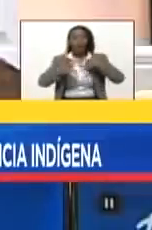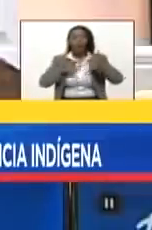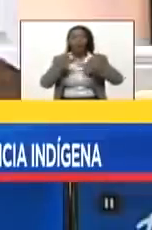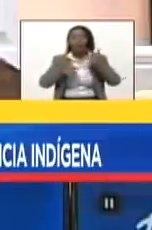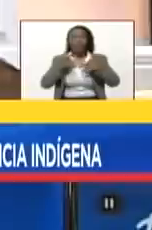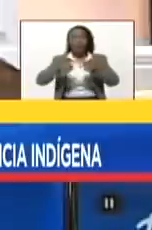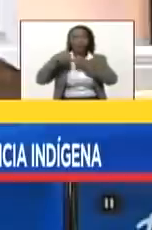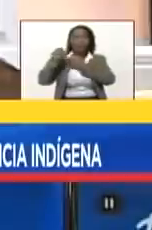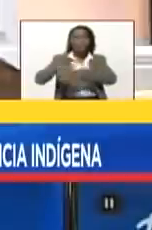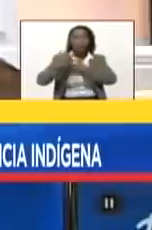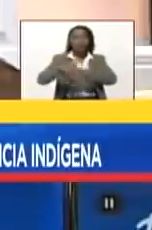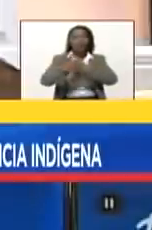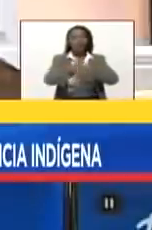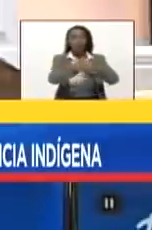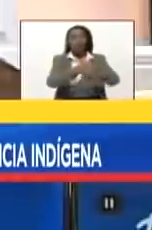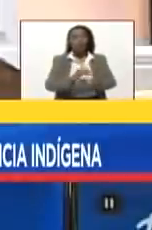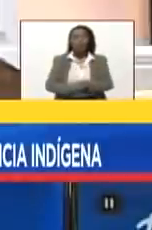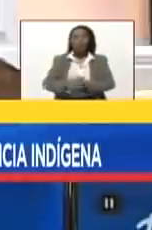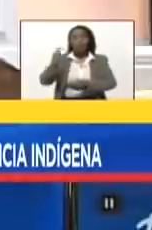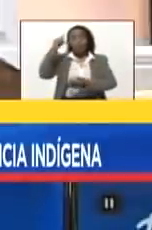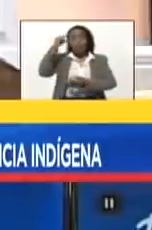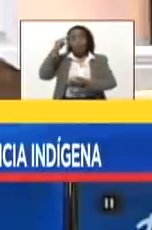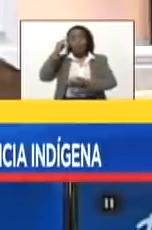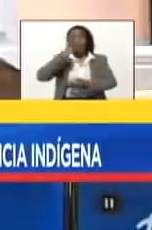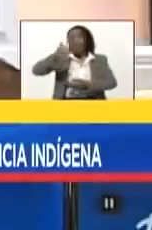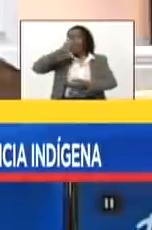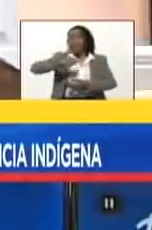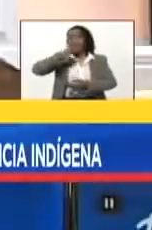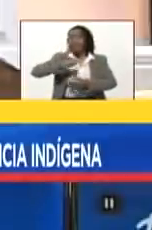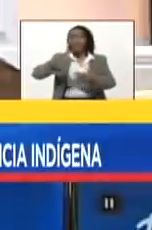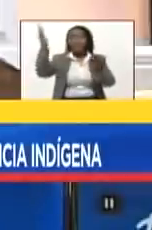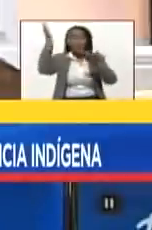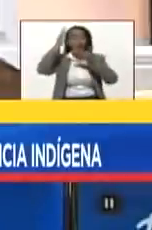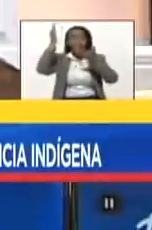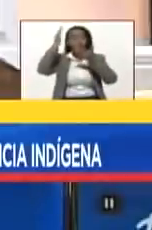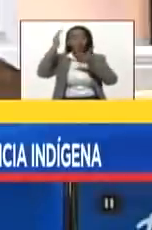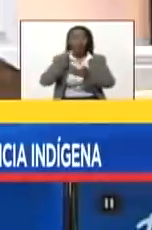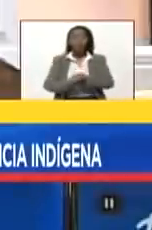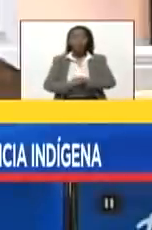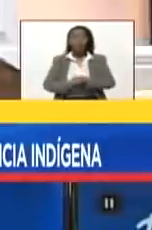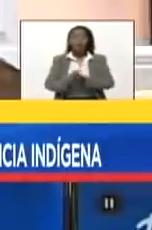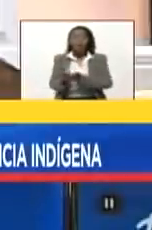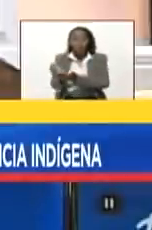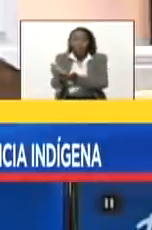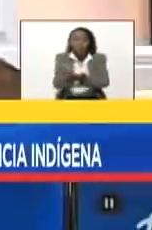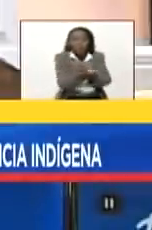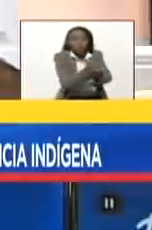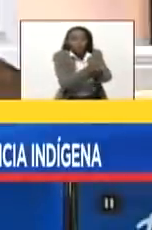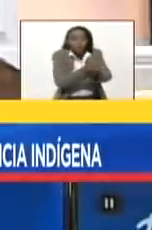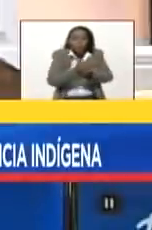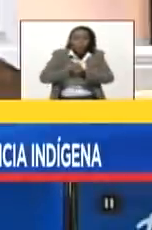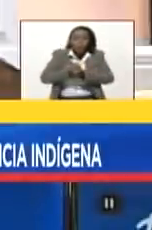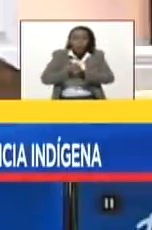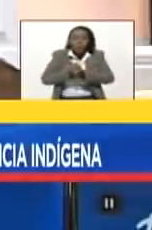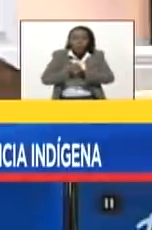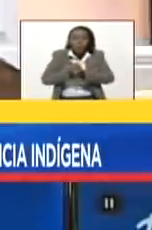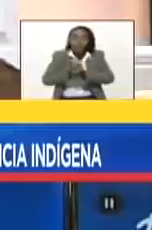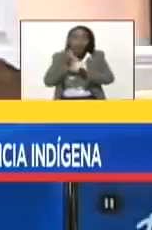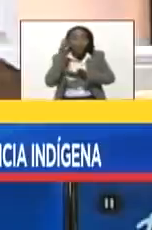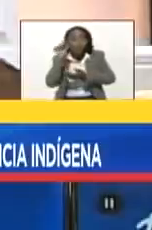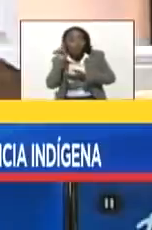de esta marcha, del Día de la Resistencia Indígena, se recoge, Noelí, parte